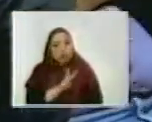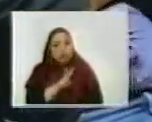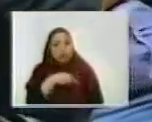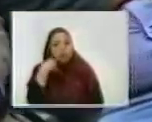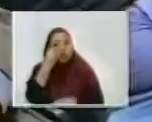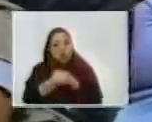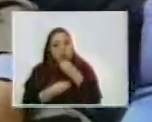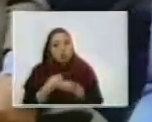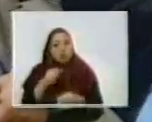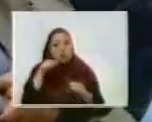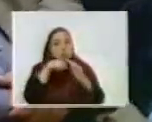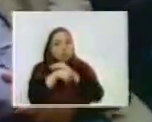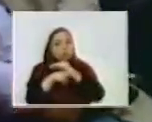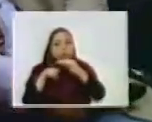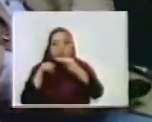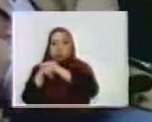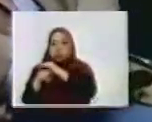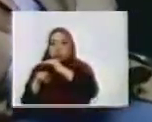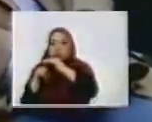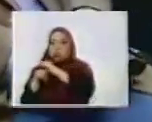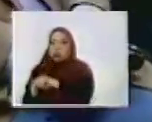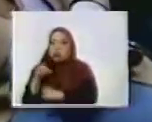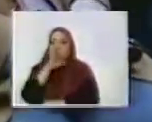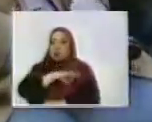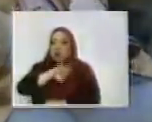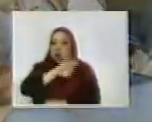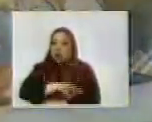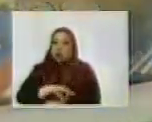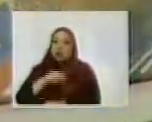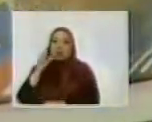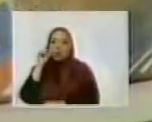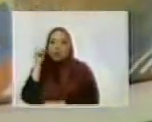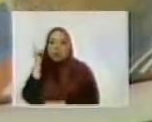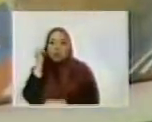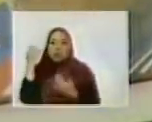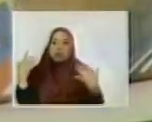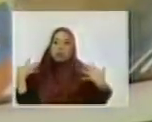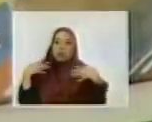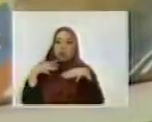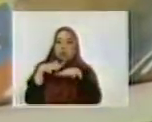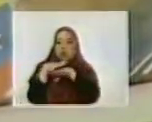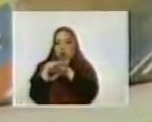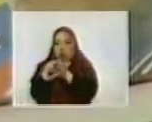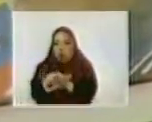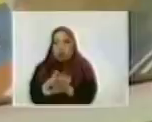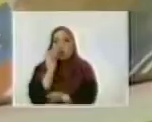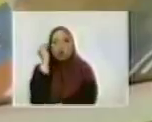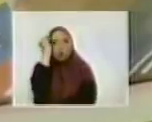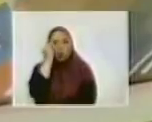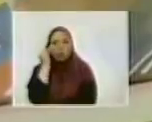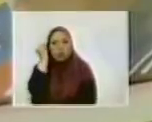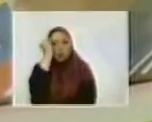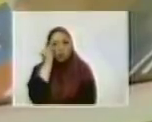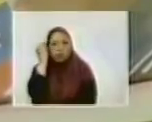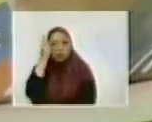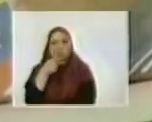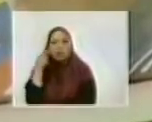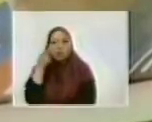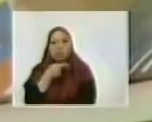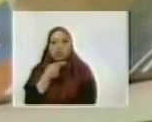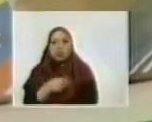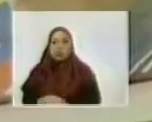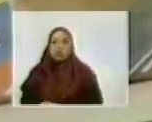un llamamiento a todos los y las socialistas a integrarnos conscientemente en esta situación.